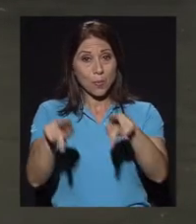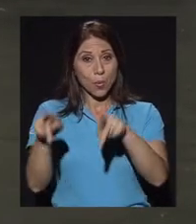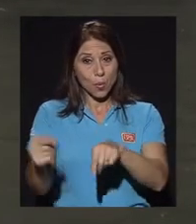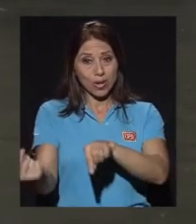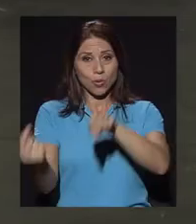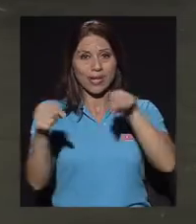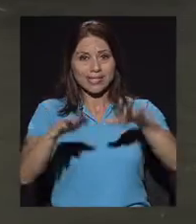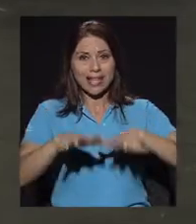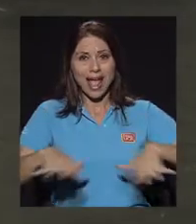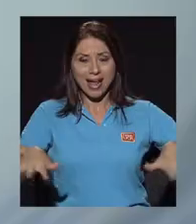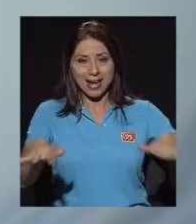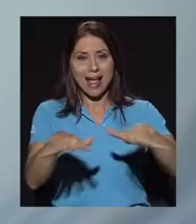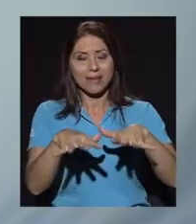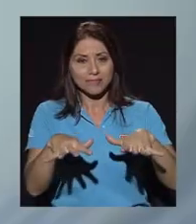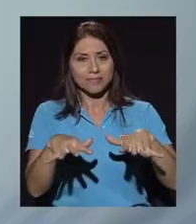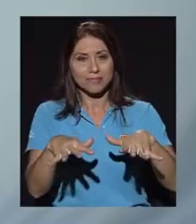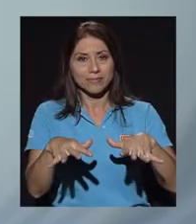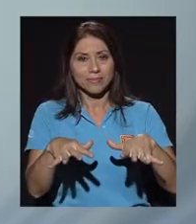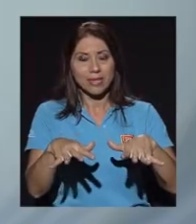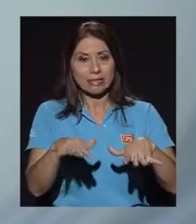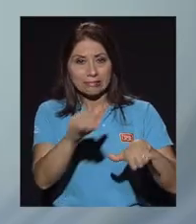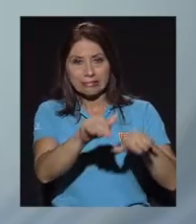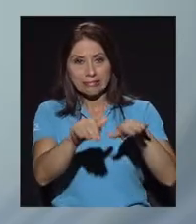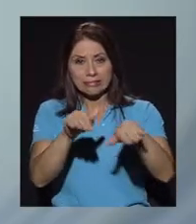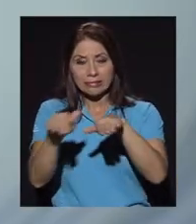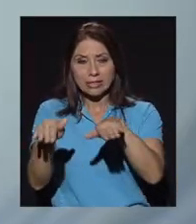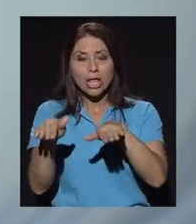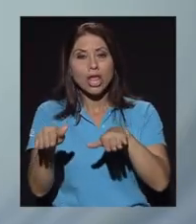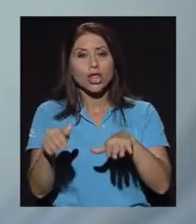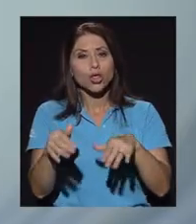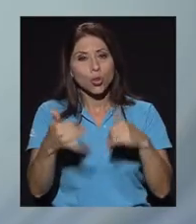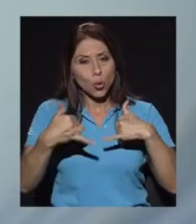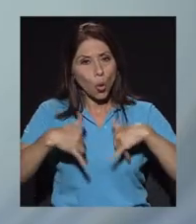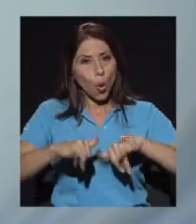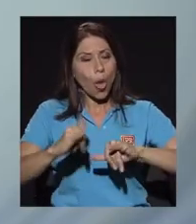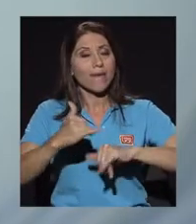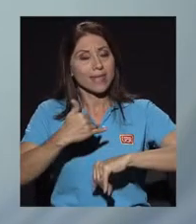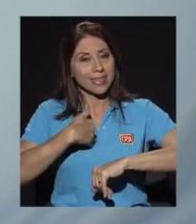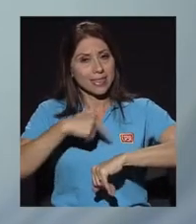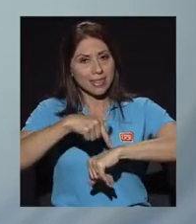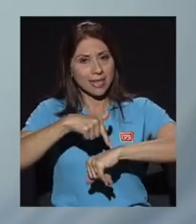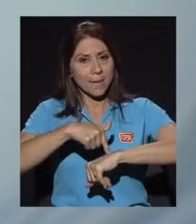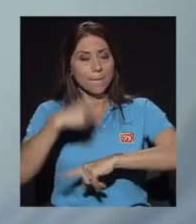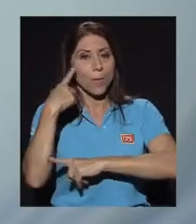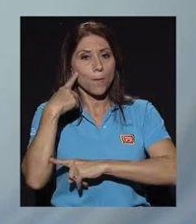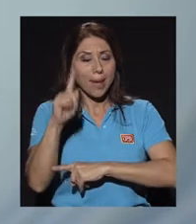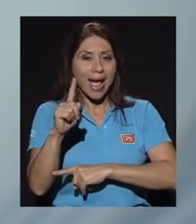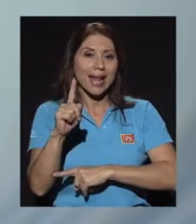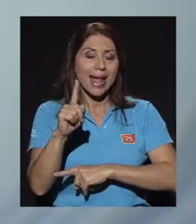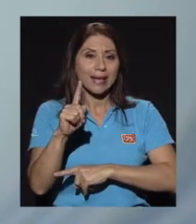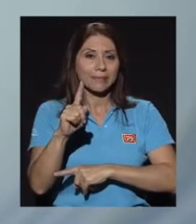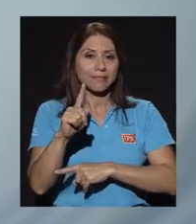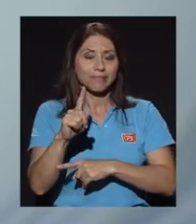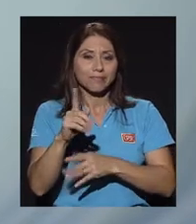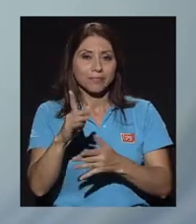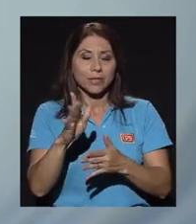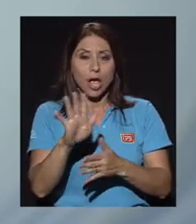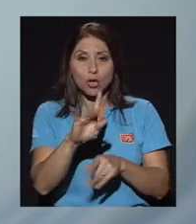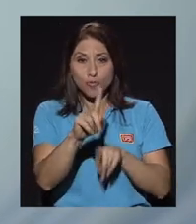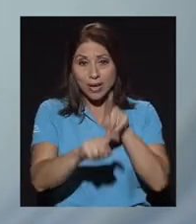que está hoy acá que tienen todavía un tiempo para poder hacer